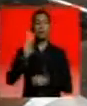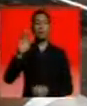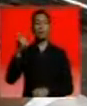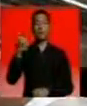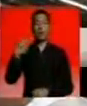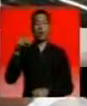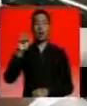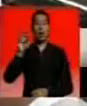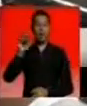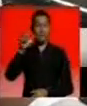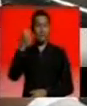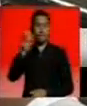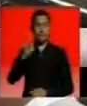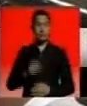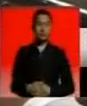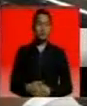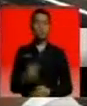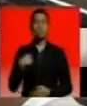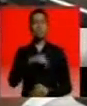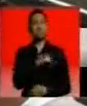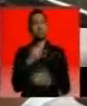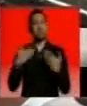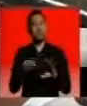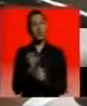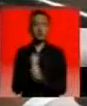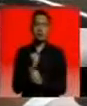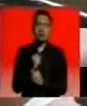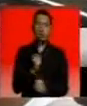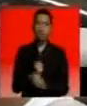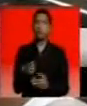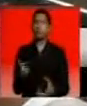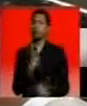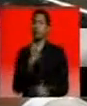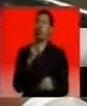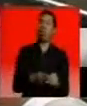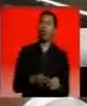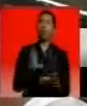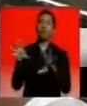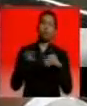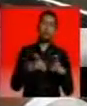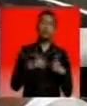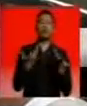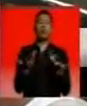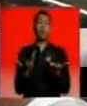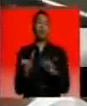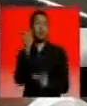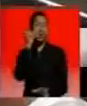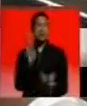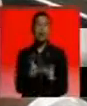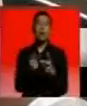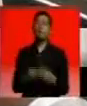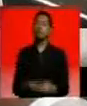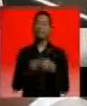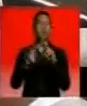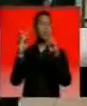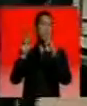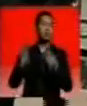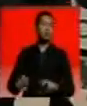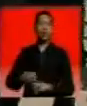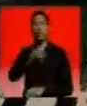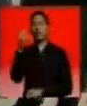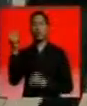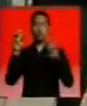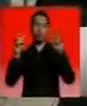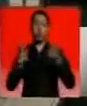luego de esta diligencia nos formulen o nos vinculen a la instrucción fiscal, que ya se ha iniciado por cohecho. Esa es otra investigación.